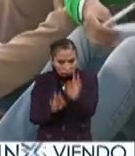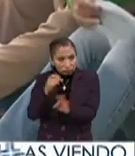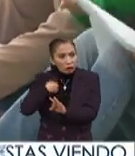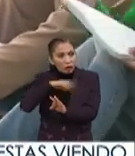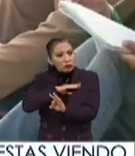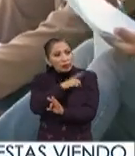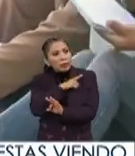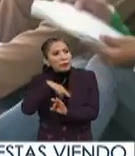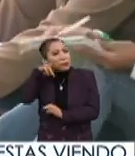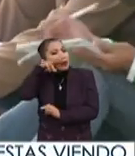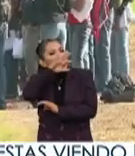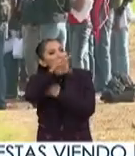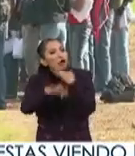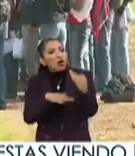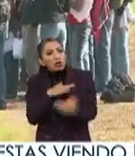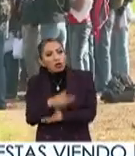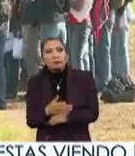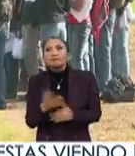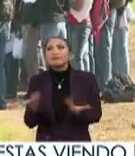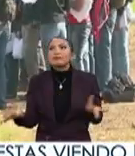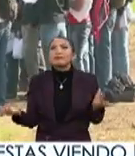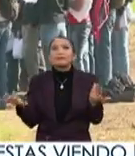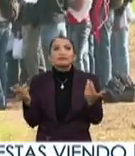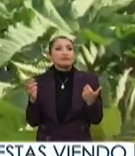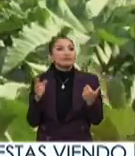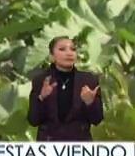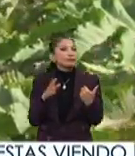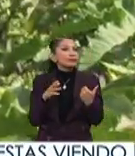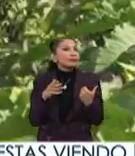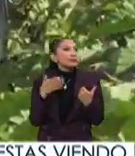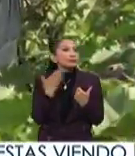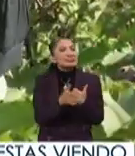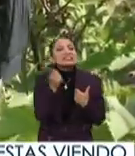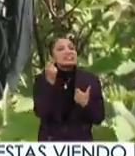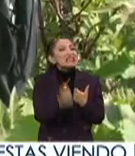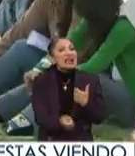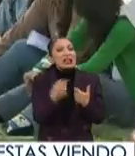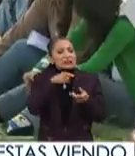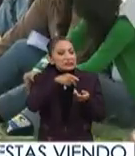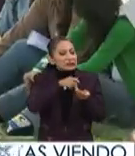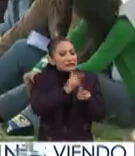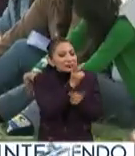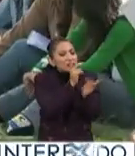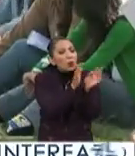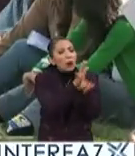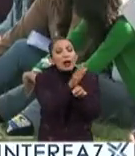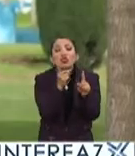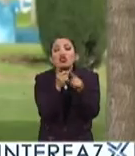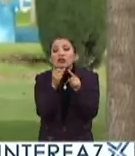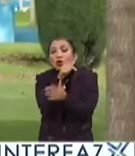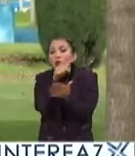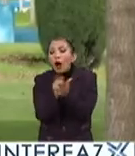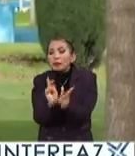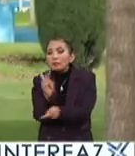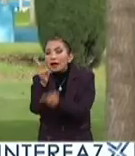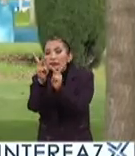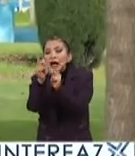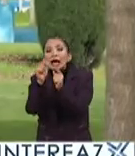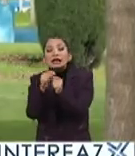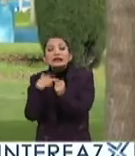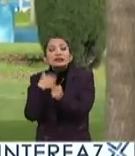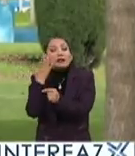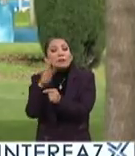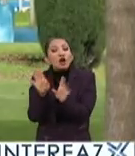tenemos que contemplar todo, desde qué vamos a sembrar, en dónde lo vamos a sembrar, y